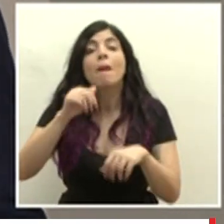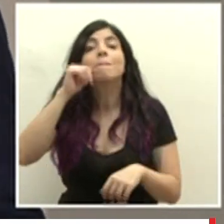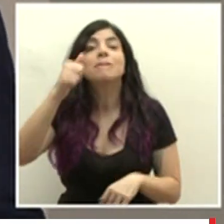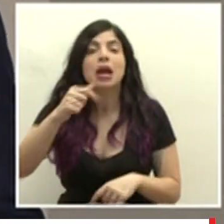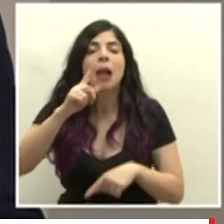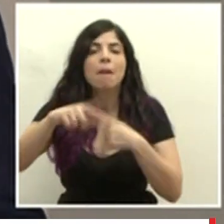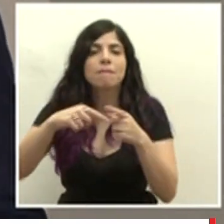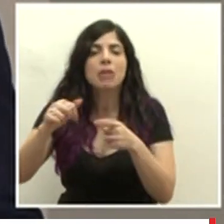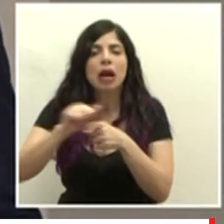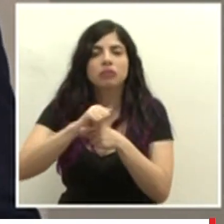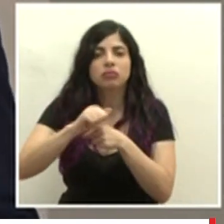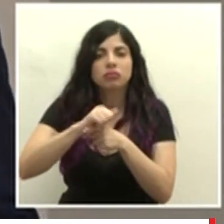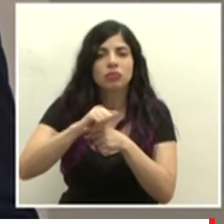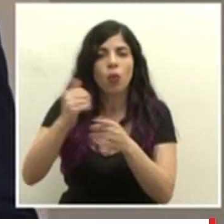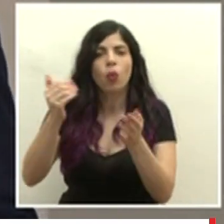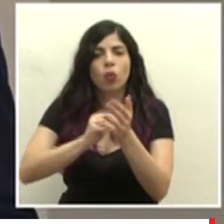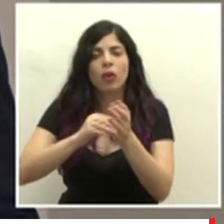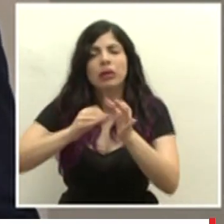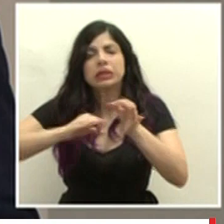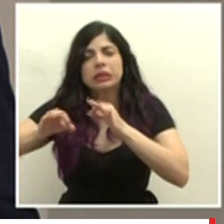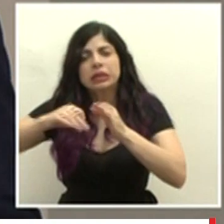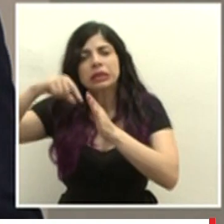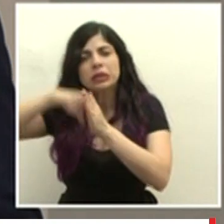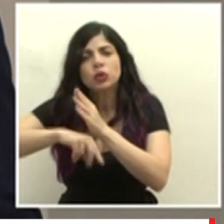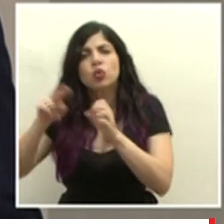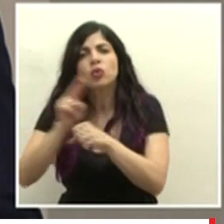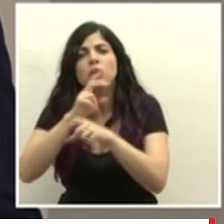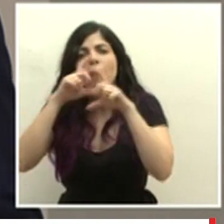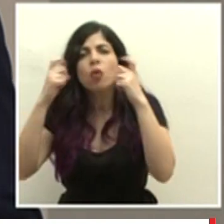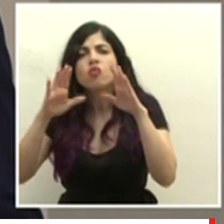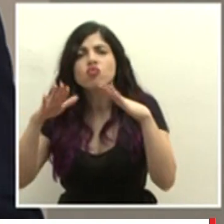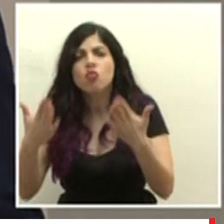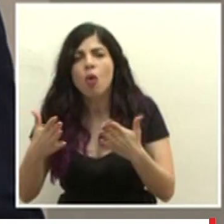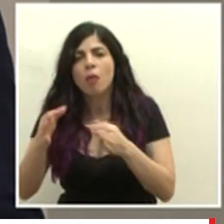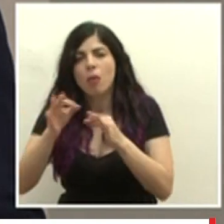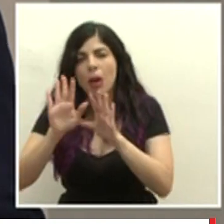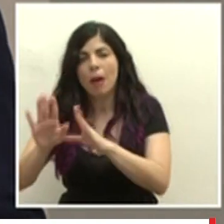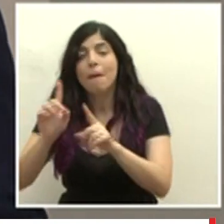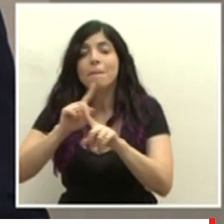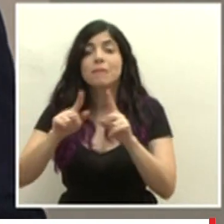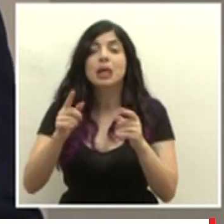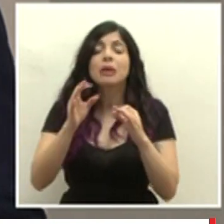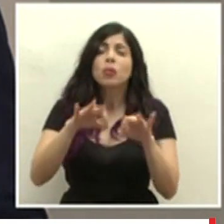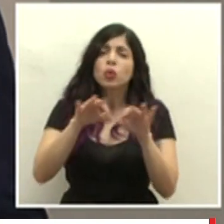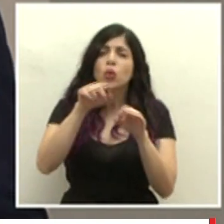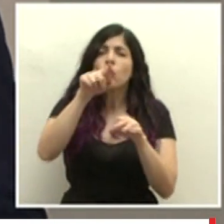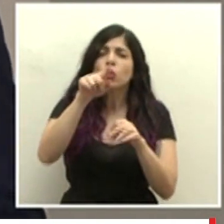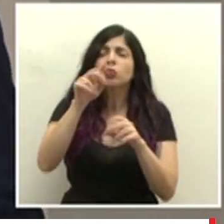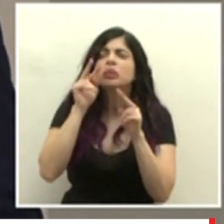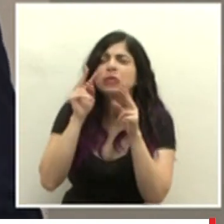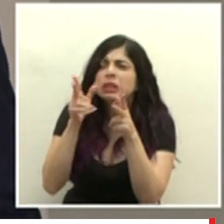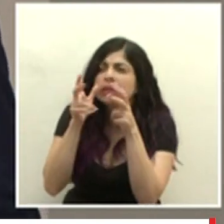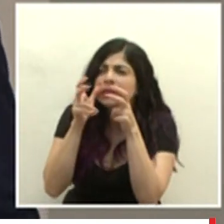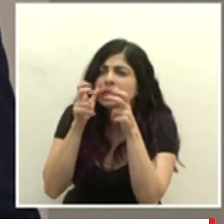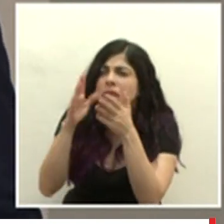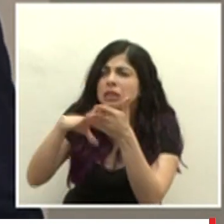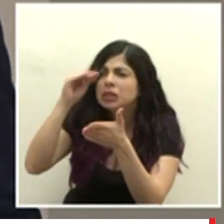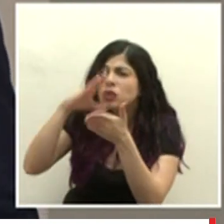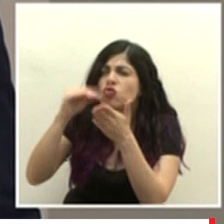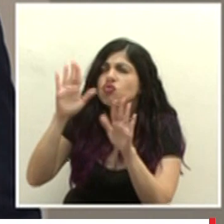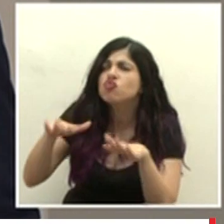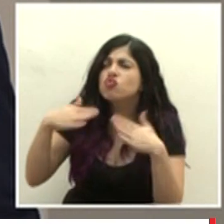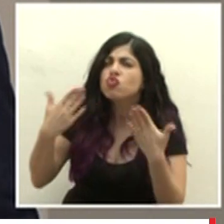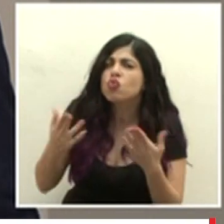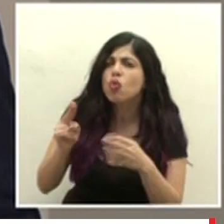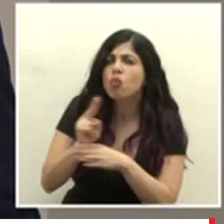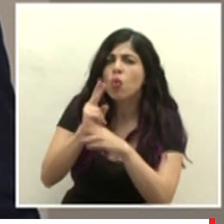hacer un repaso sobre esto, vamos a ampliar sobre el uso de mascarillas, pero que de verdad tomemos el tiempo de ver cómo es que se utilizan y a la hora también de la disposición,